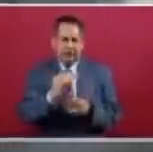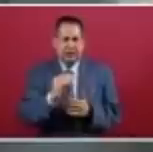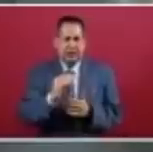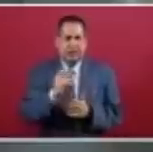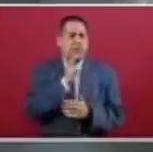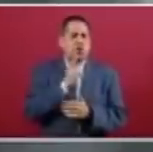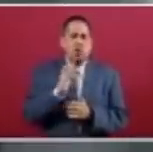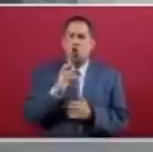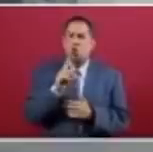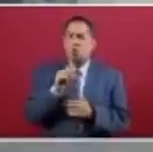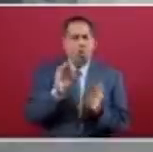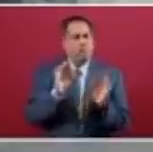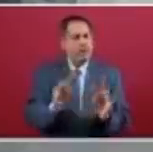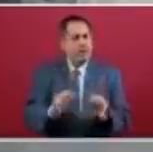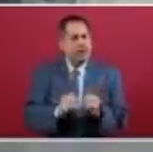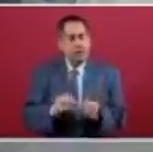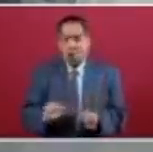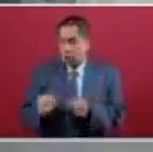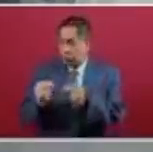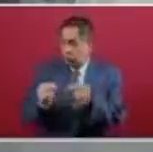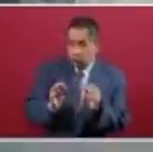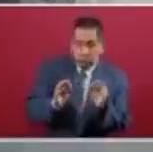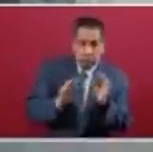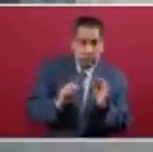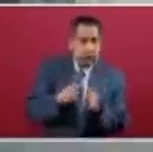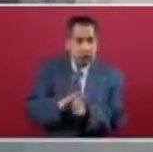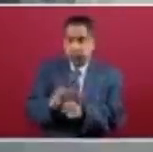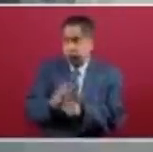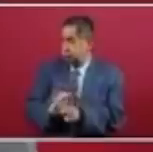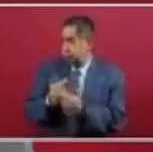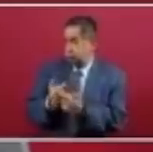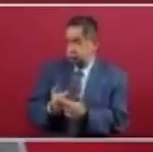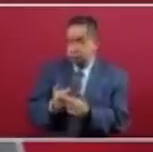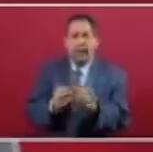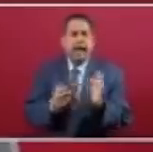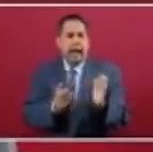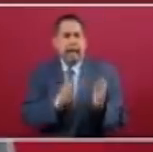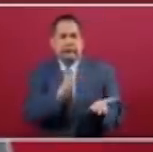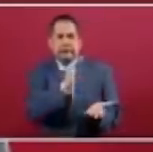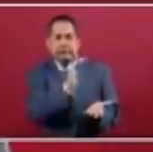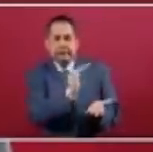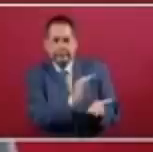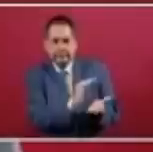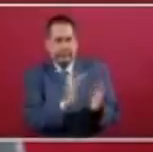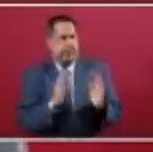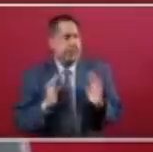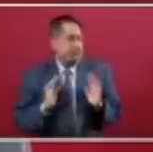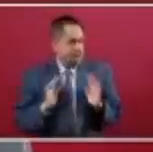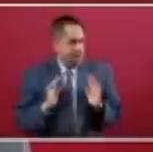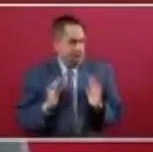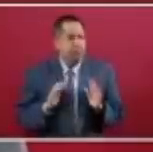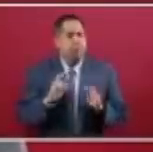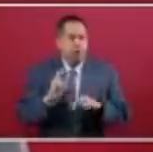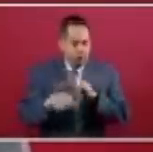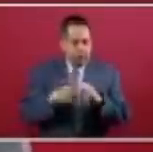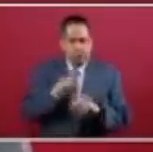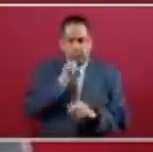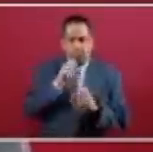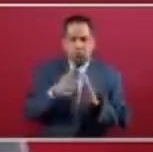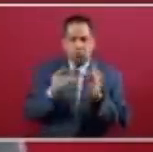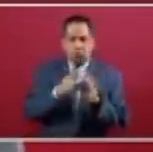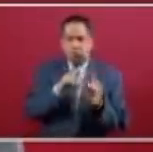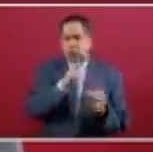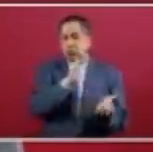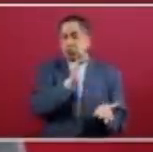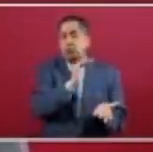y podamos tener petróleo suficiente. Entonces, sí, vamos a poder